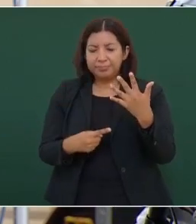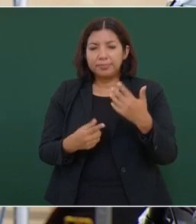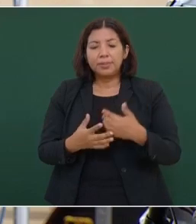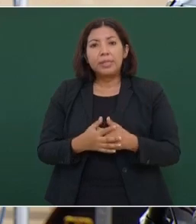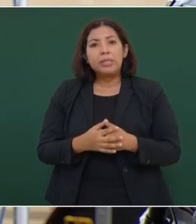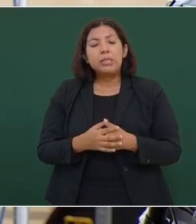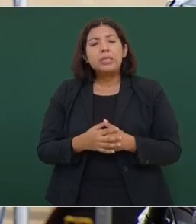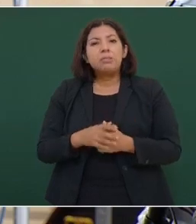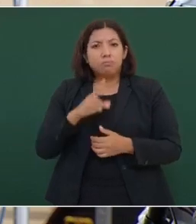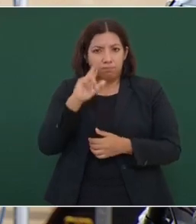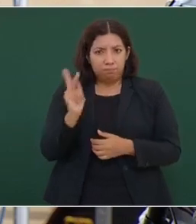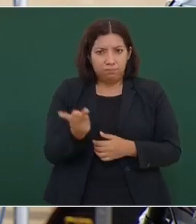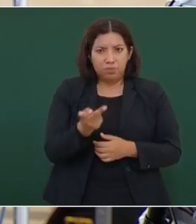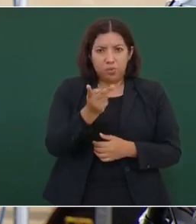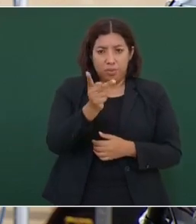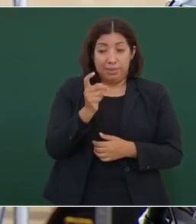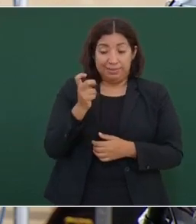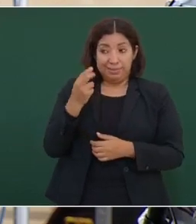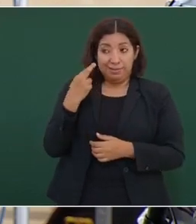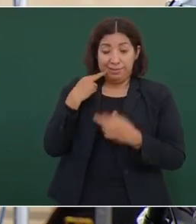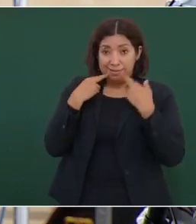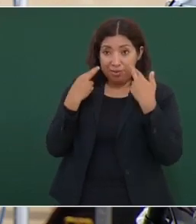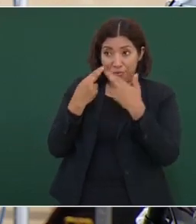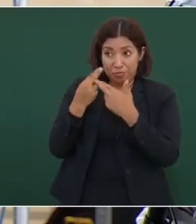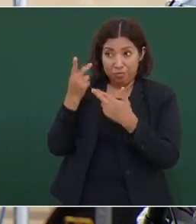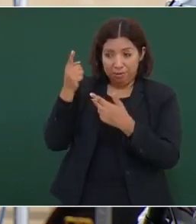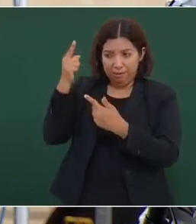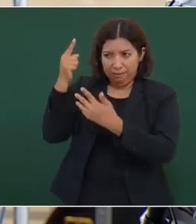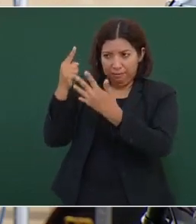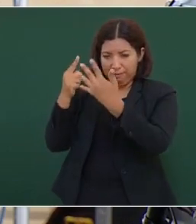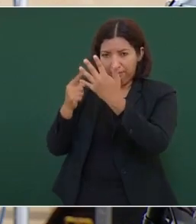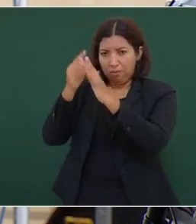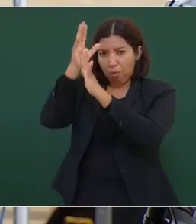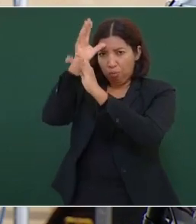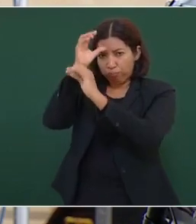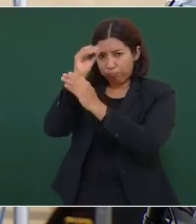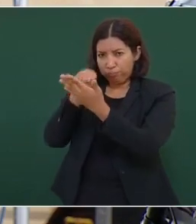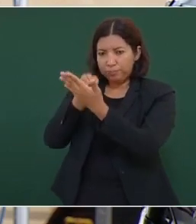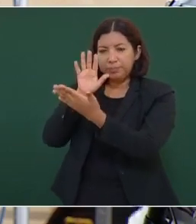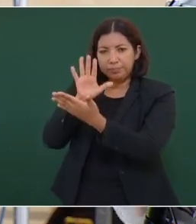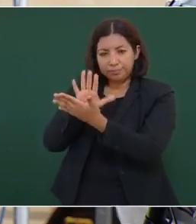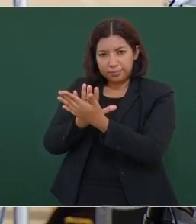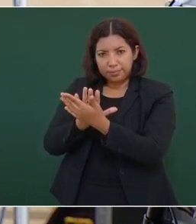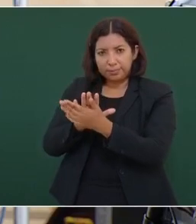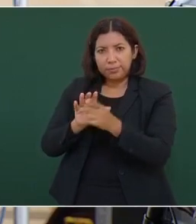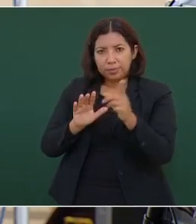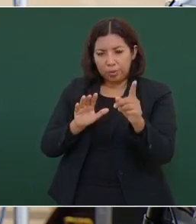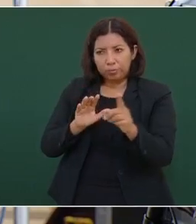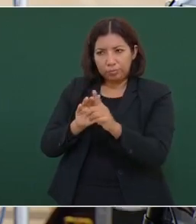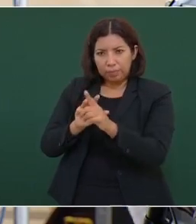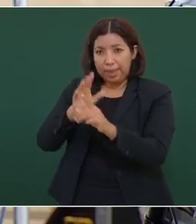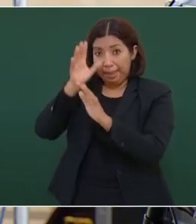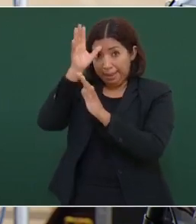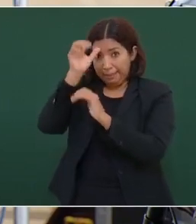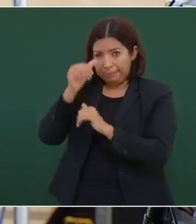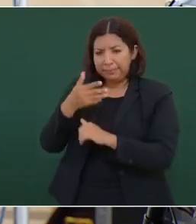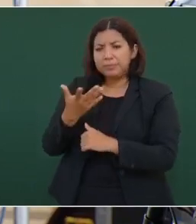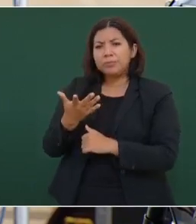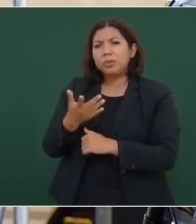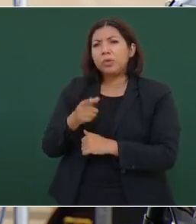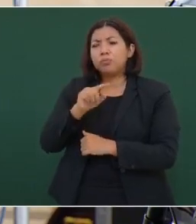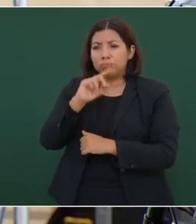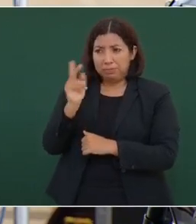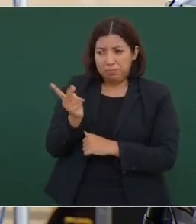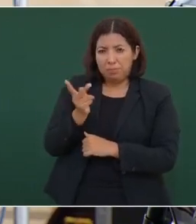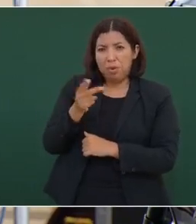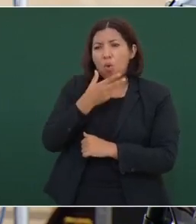cómo valora usted esta reunión, los compromisos a los que se llegaron, y saber si habló con Anthony Blinken acerca del muro.